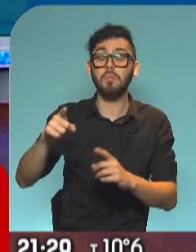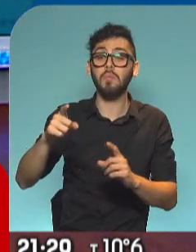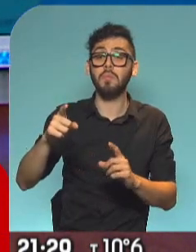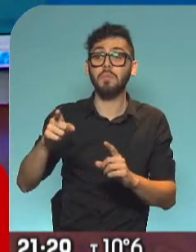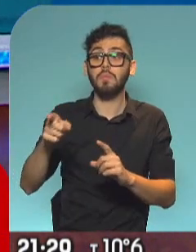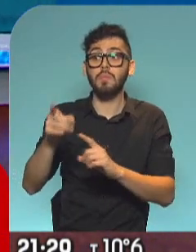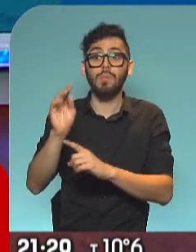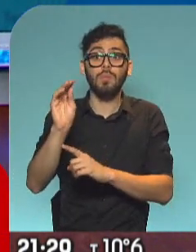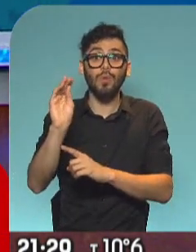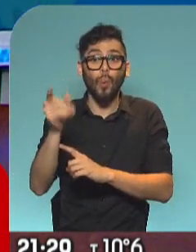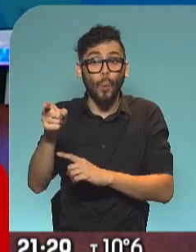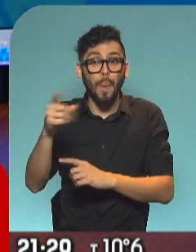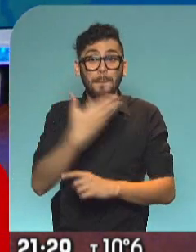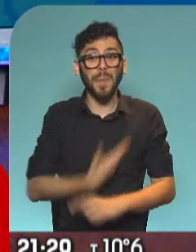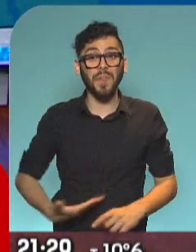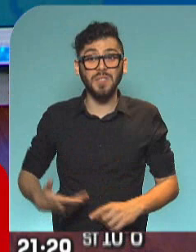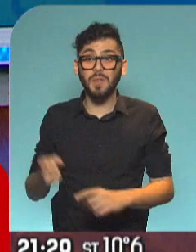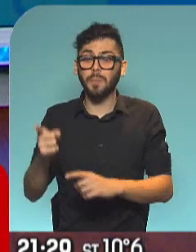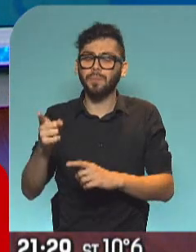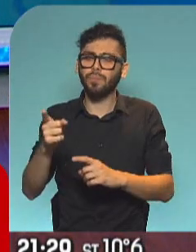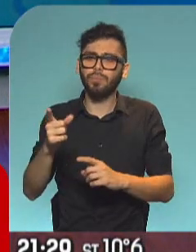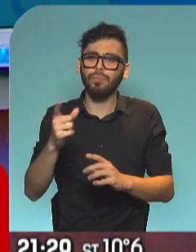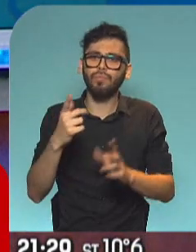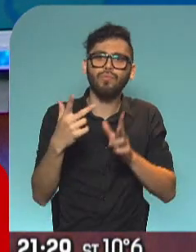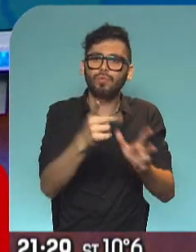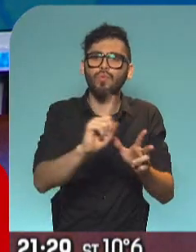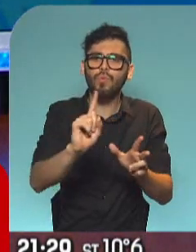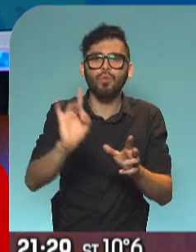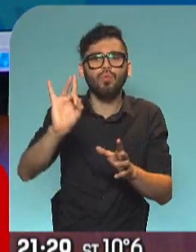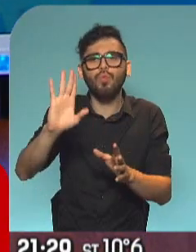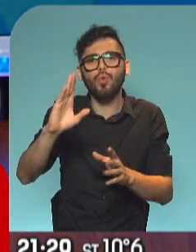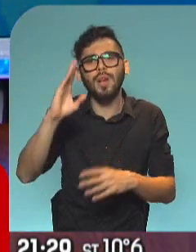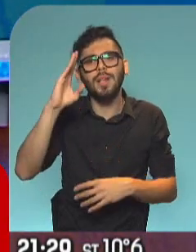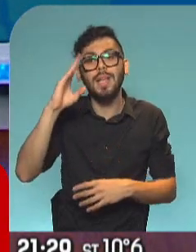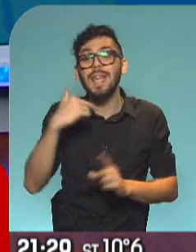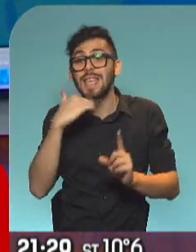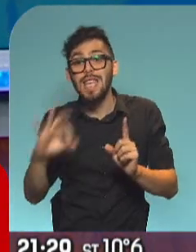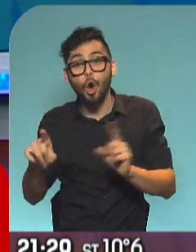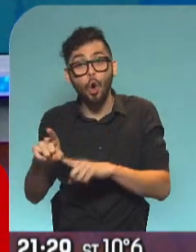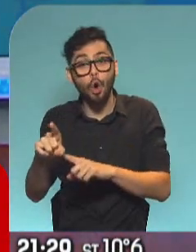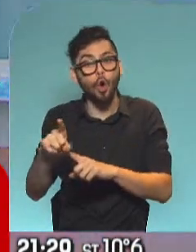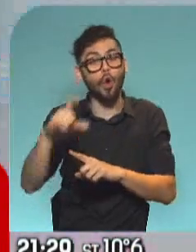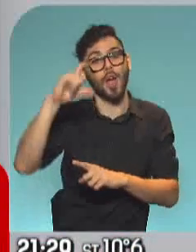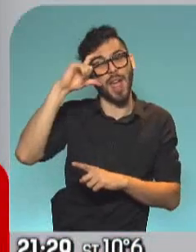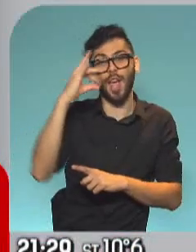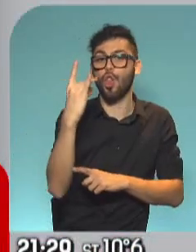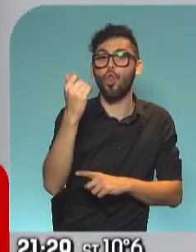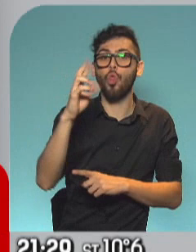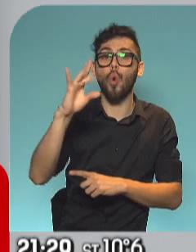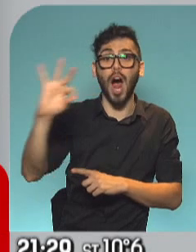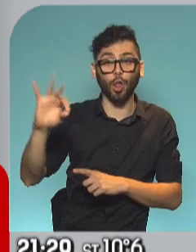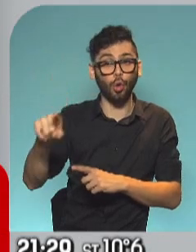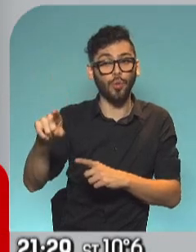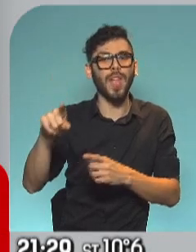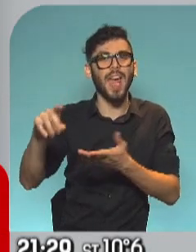presidente brasileño o al menos hasta las últimas horas, sino que le respondió, le mandó un saludo su hijo Eduardo Bolsonaro. Eduardo Bolsonaro es